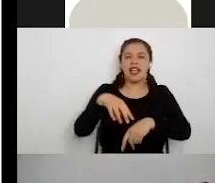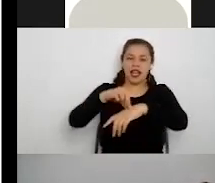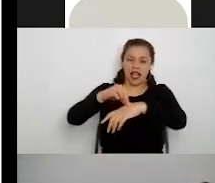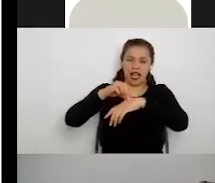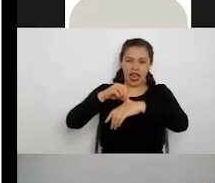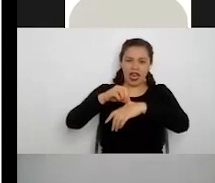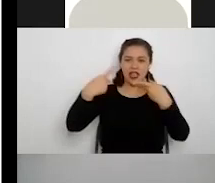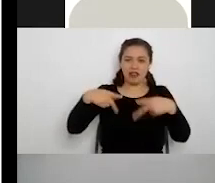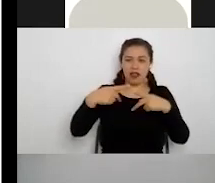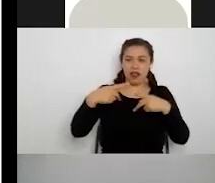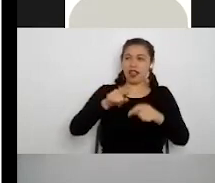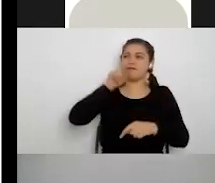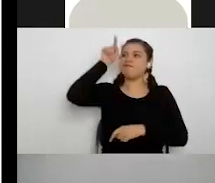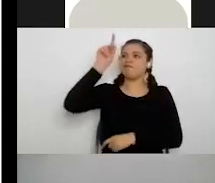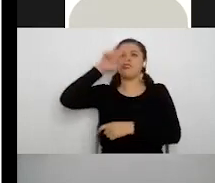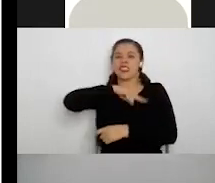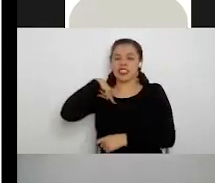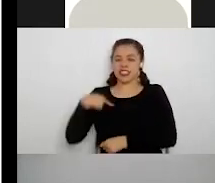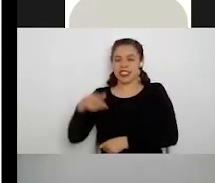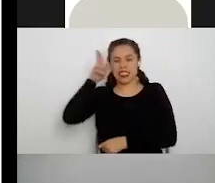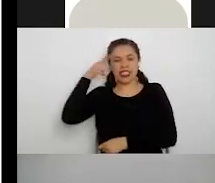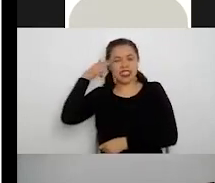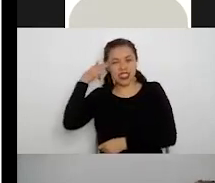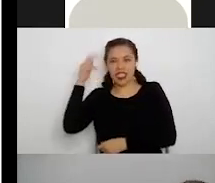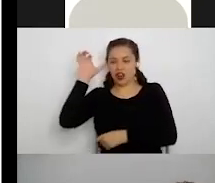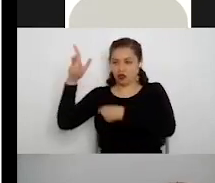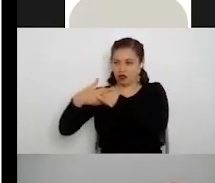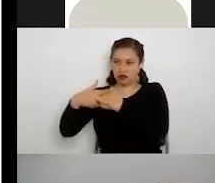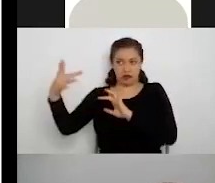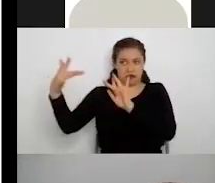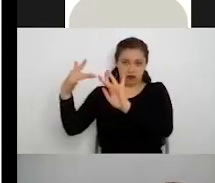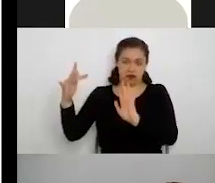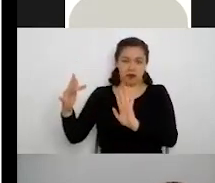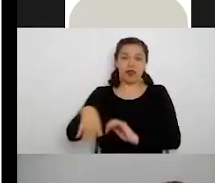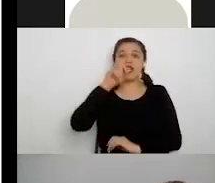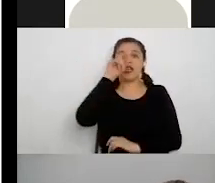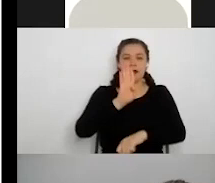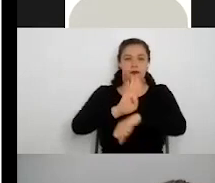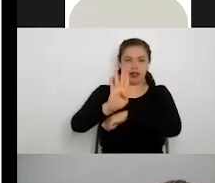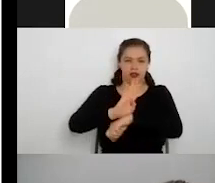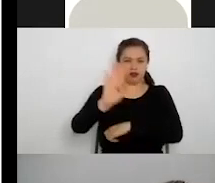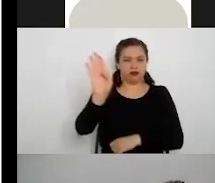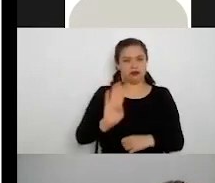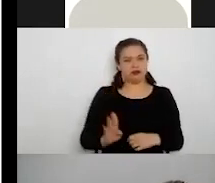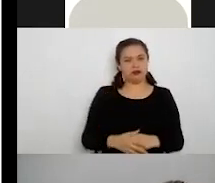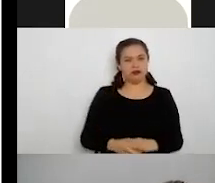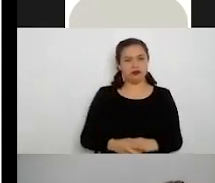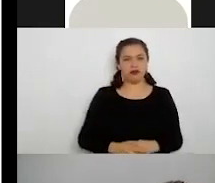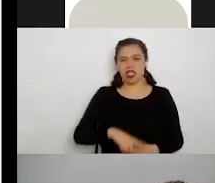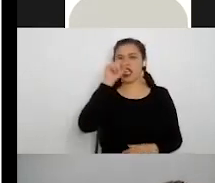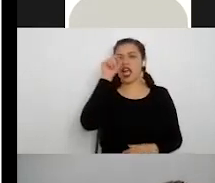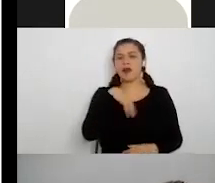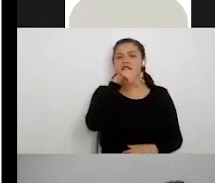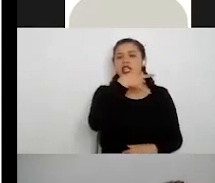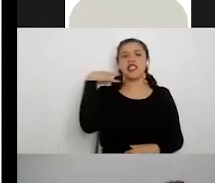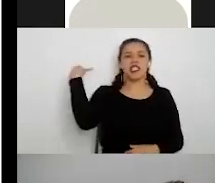China y a Europa, ¿no? Entonces es una economía muy ligada a eso. Lo mismo sucede con Brasil y de alguna manera con Chile, que lo